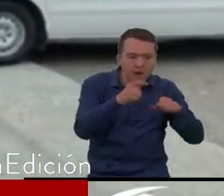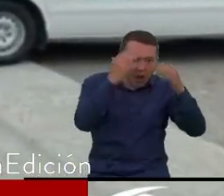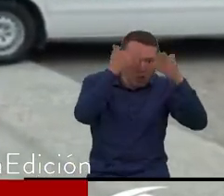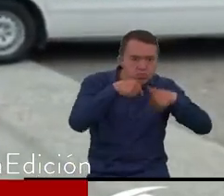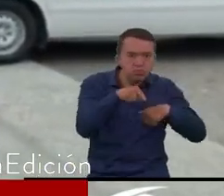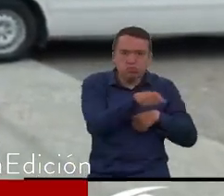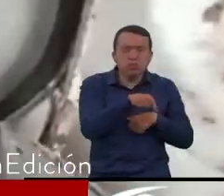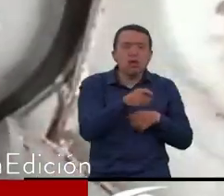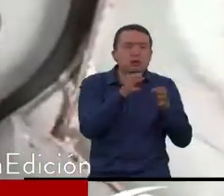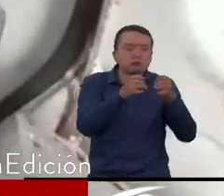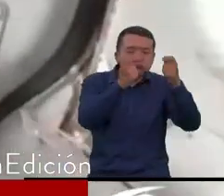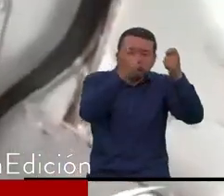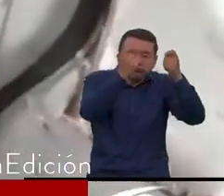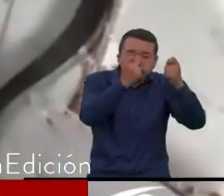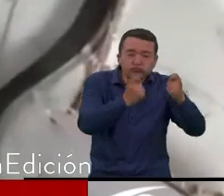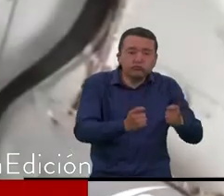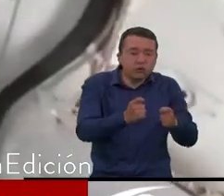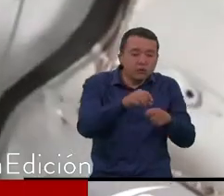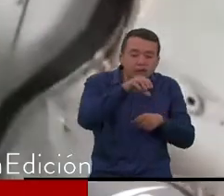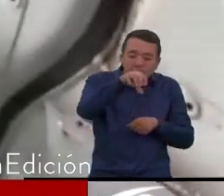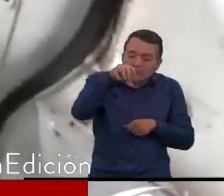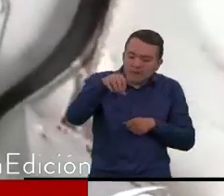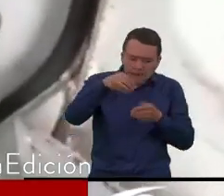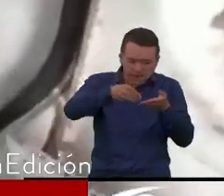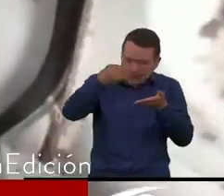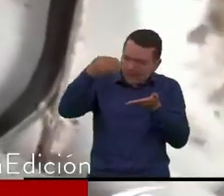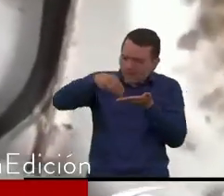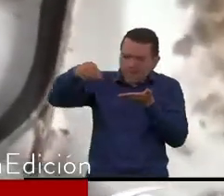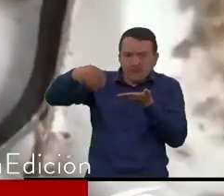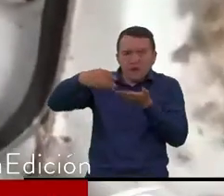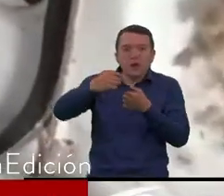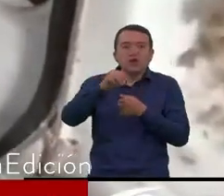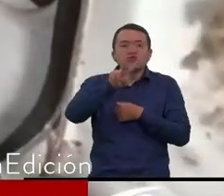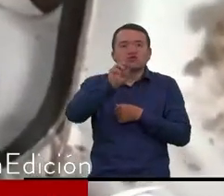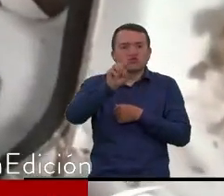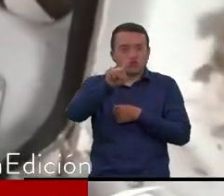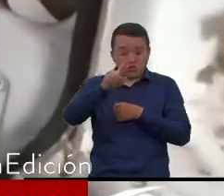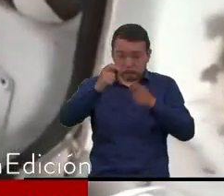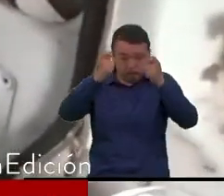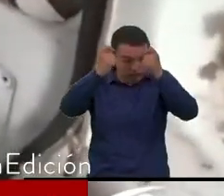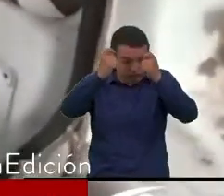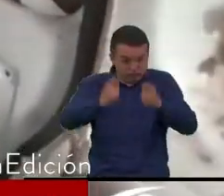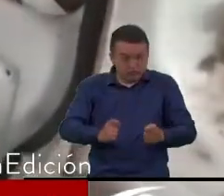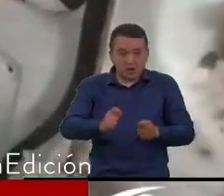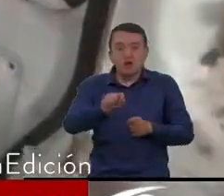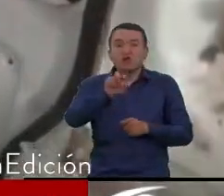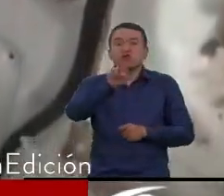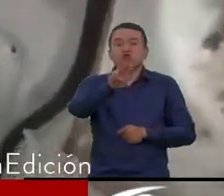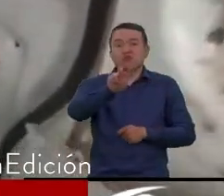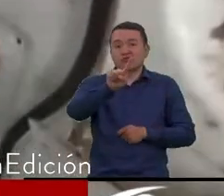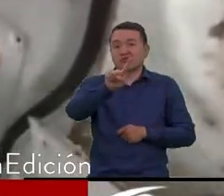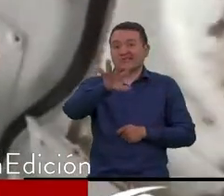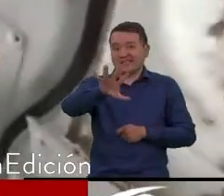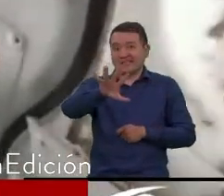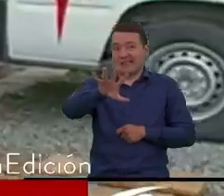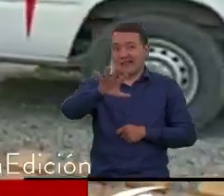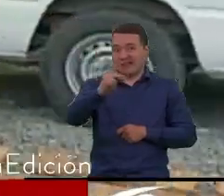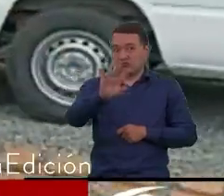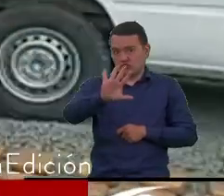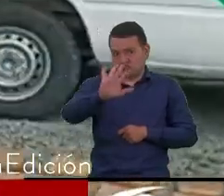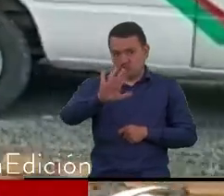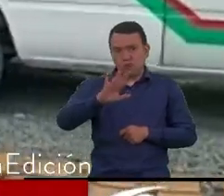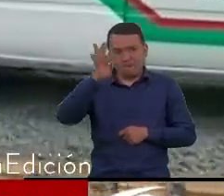total de 201 paquetes con un peso de 215 kilos de marihuana. De inmediato, los tres señalados traficantes de droga